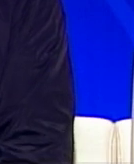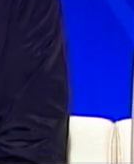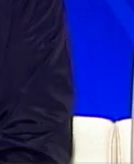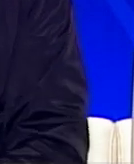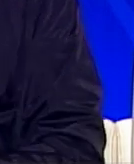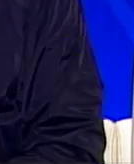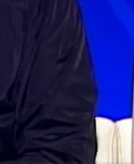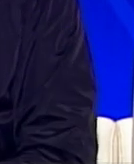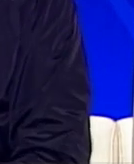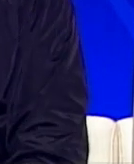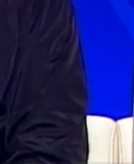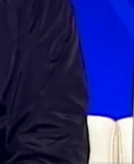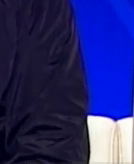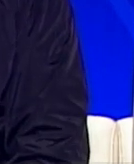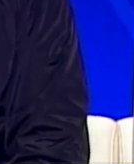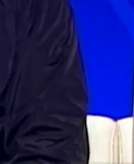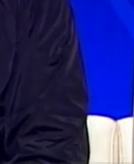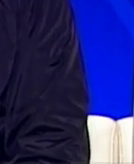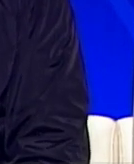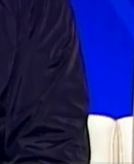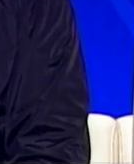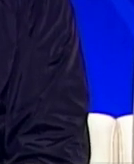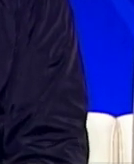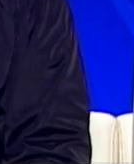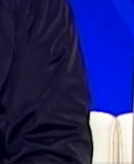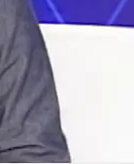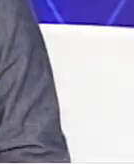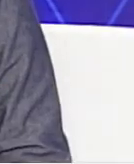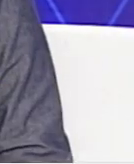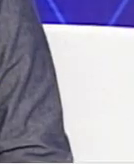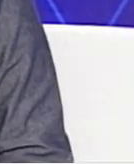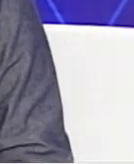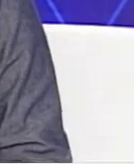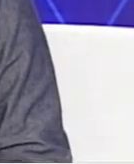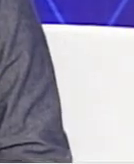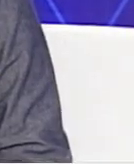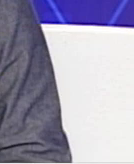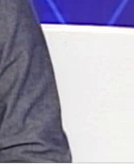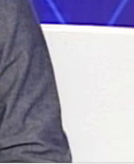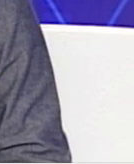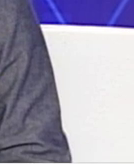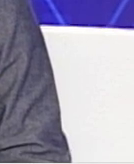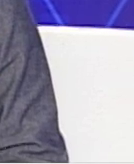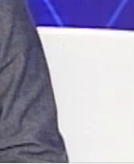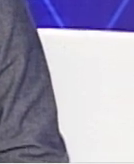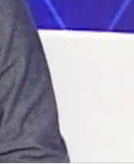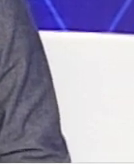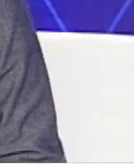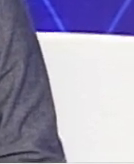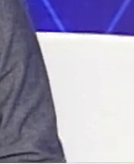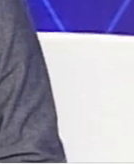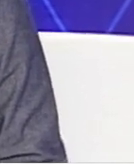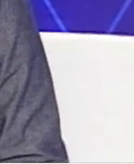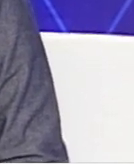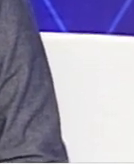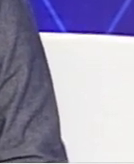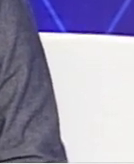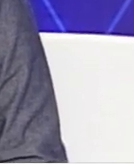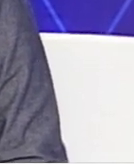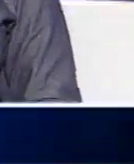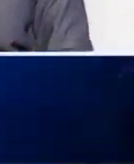esta entrevista a Venevisión con Carlos Ocariz, el candidato de la Mesa de la Unidad Democrática a la gobernación del Estado Miranda. Quedamos contigo,